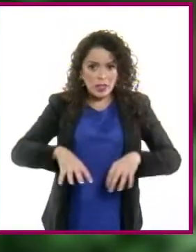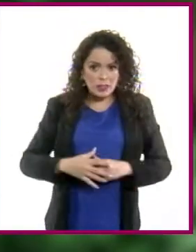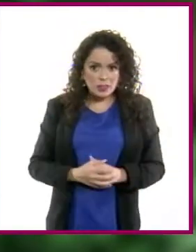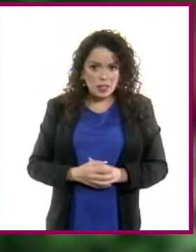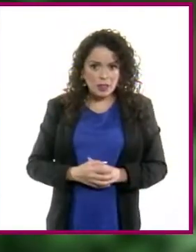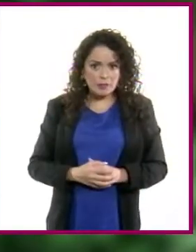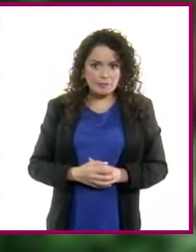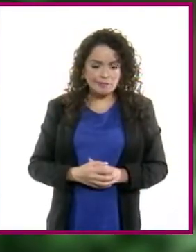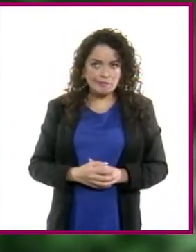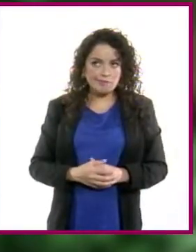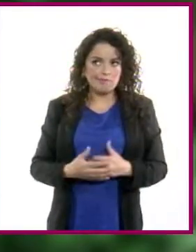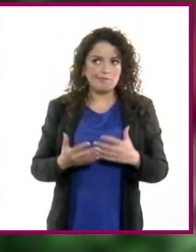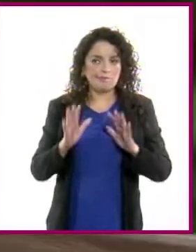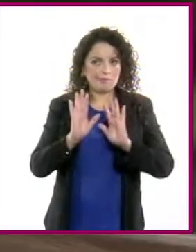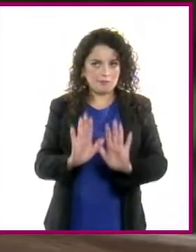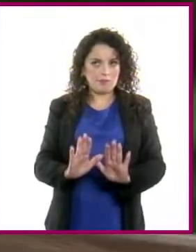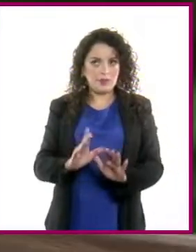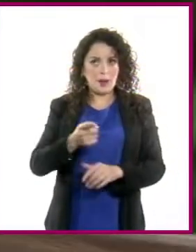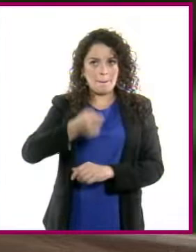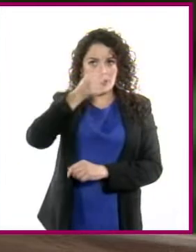sin hacernos primero otra pregunta.